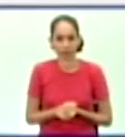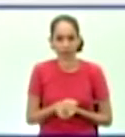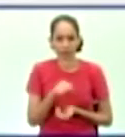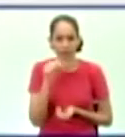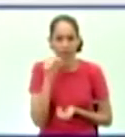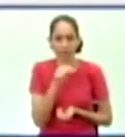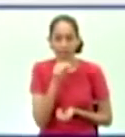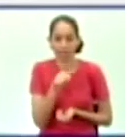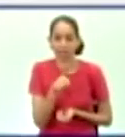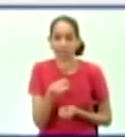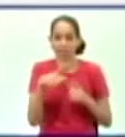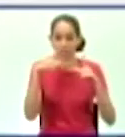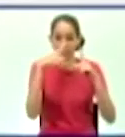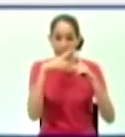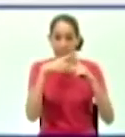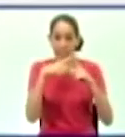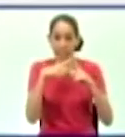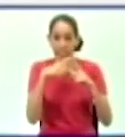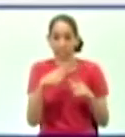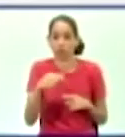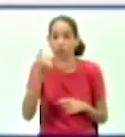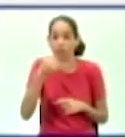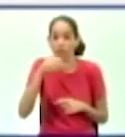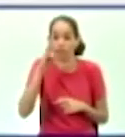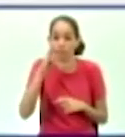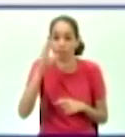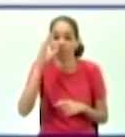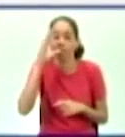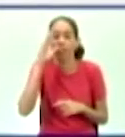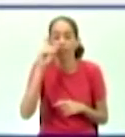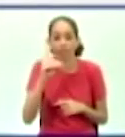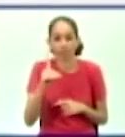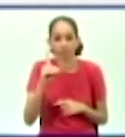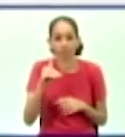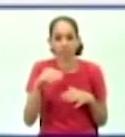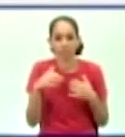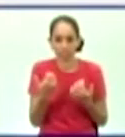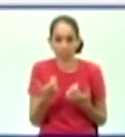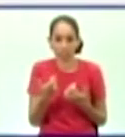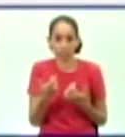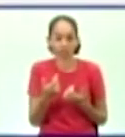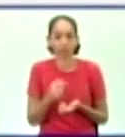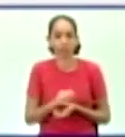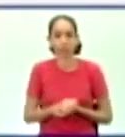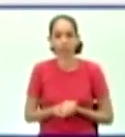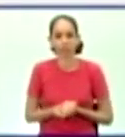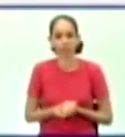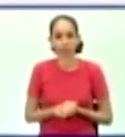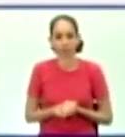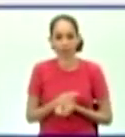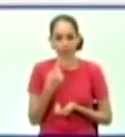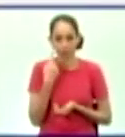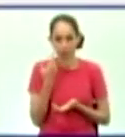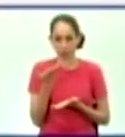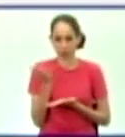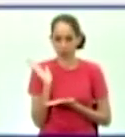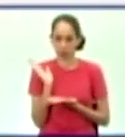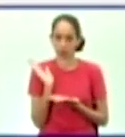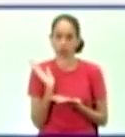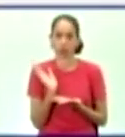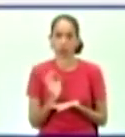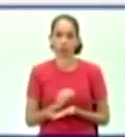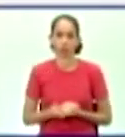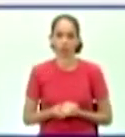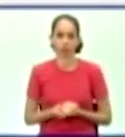ABF y el triángulo FED. Muy bien, vamos entonces a trabajar con los datos del